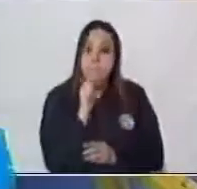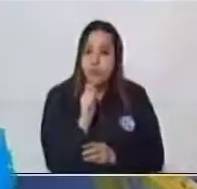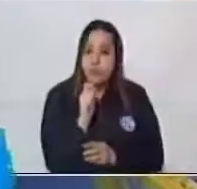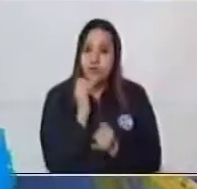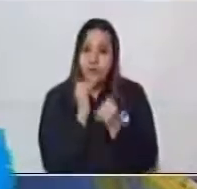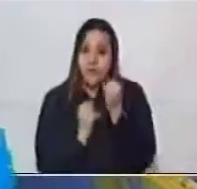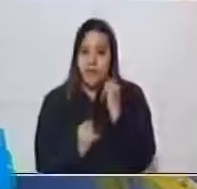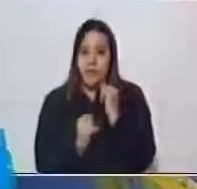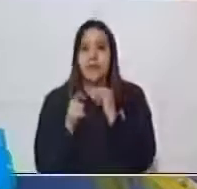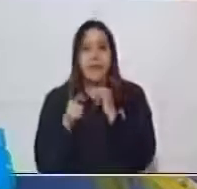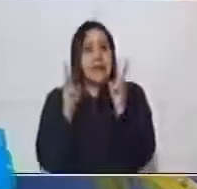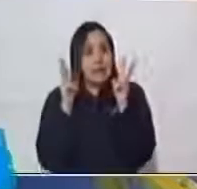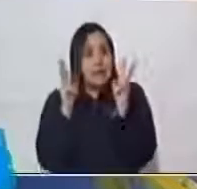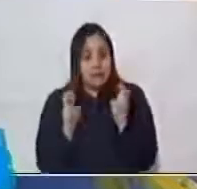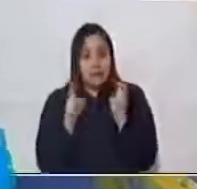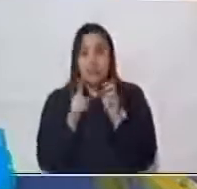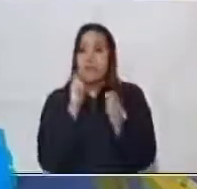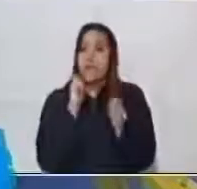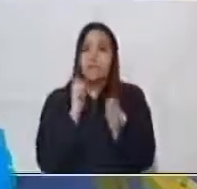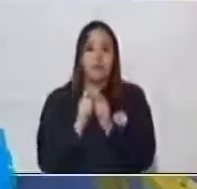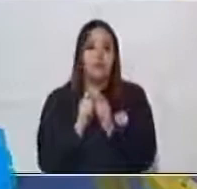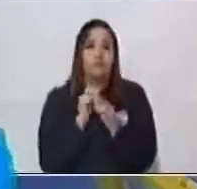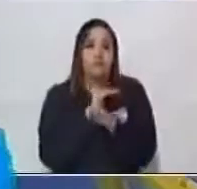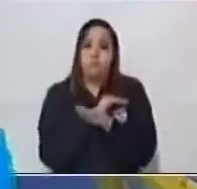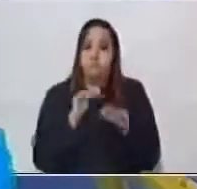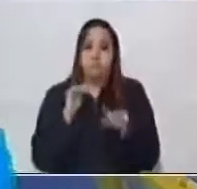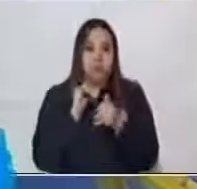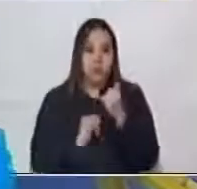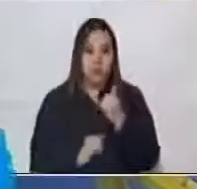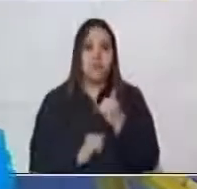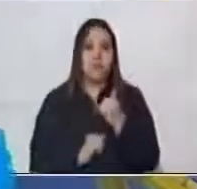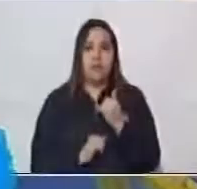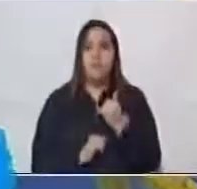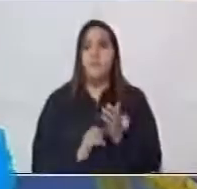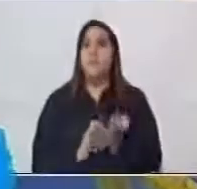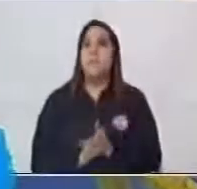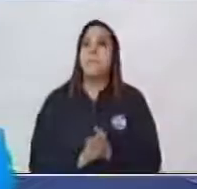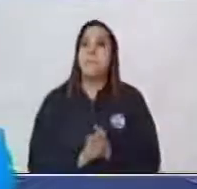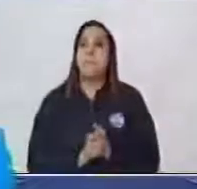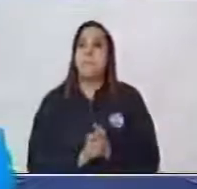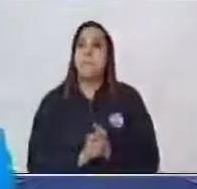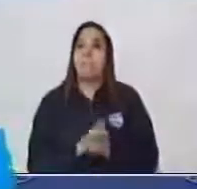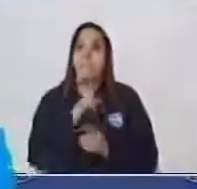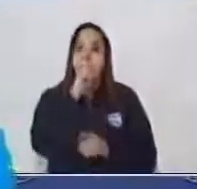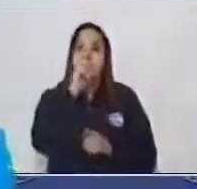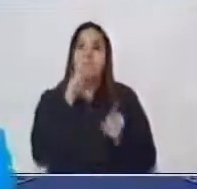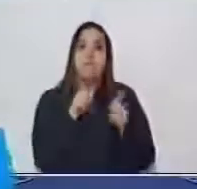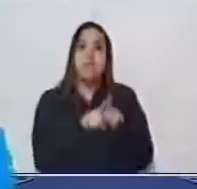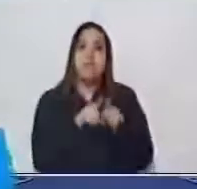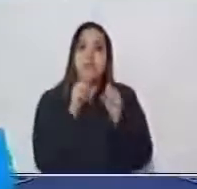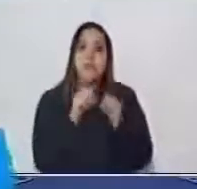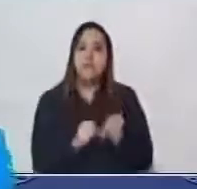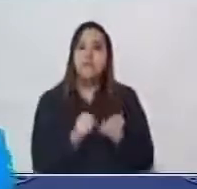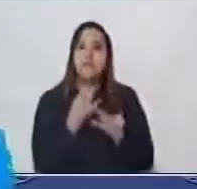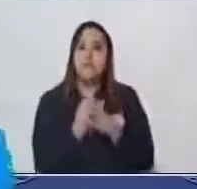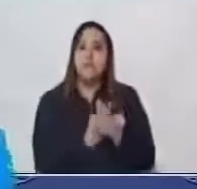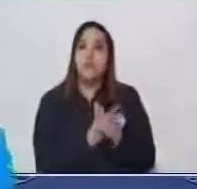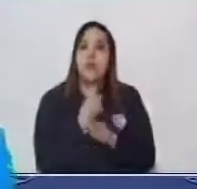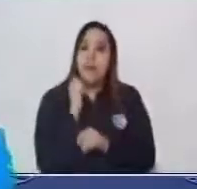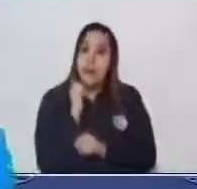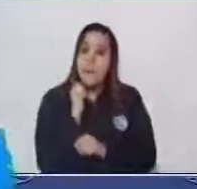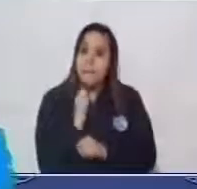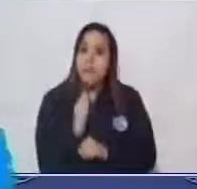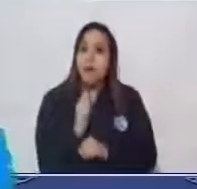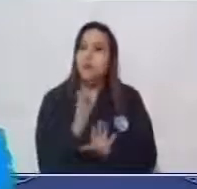ese texto ahí termina. Y también podemos utilizar el punto